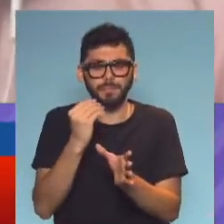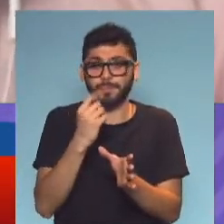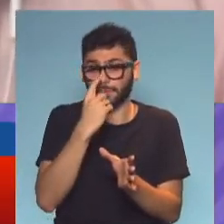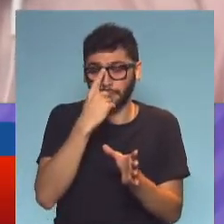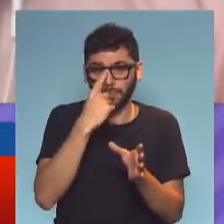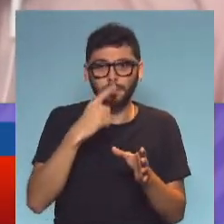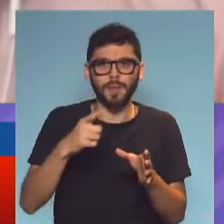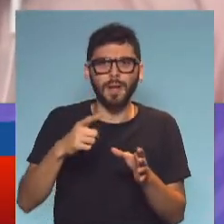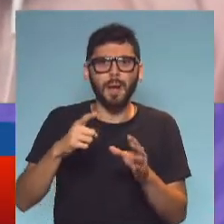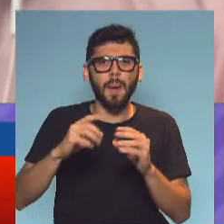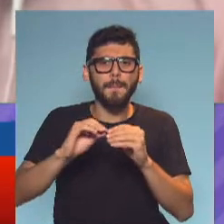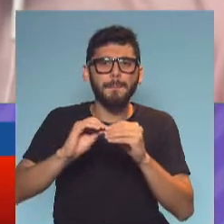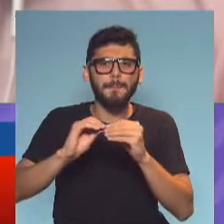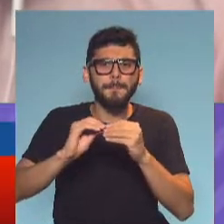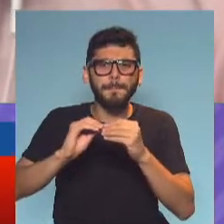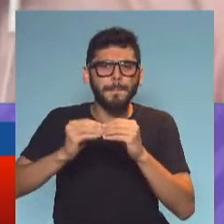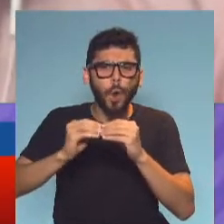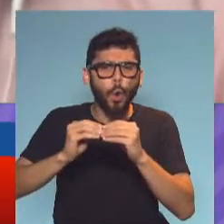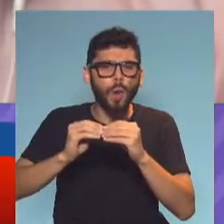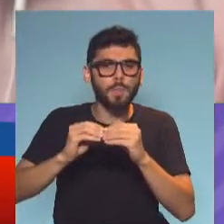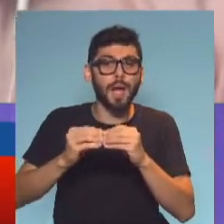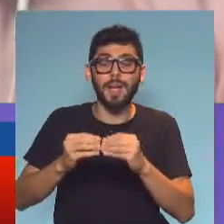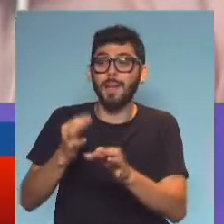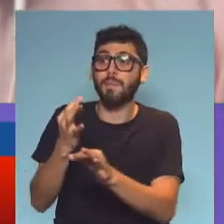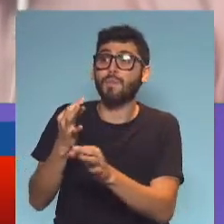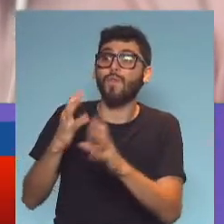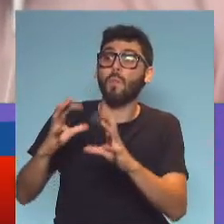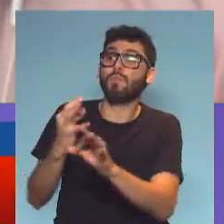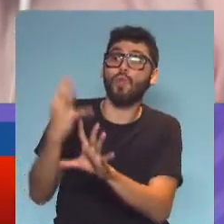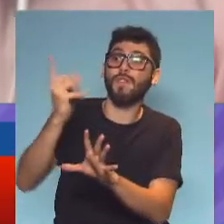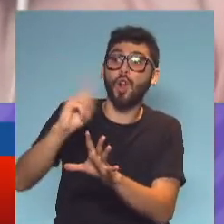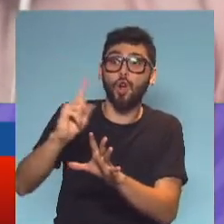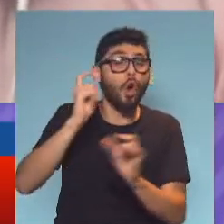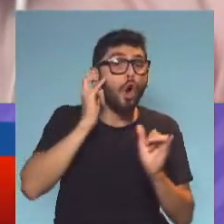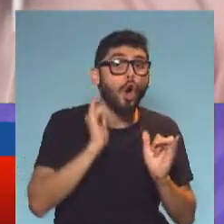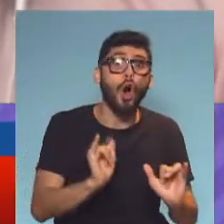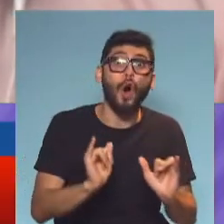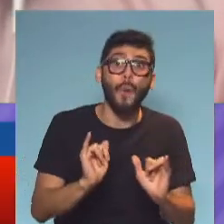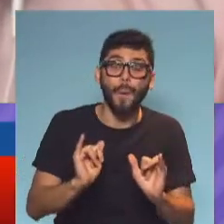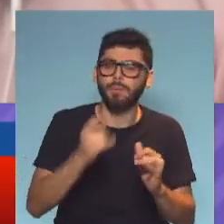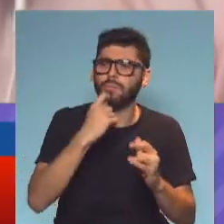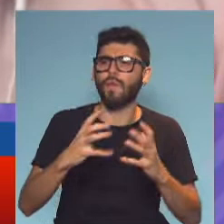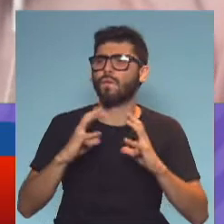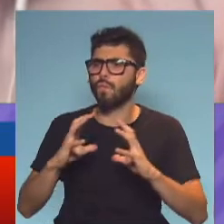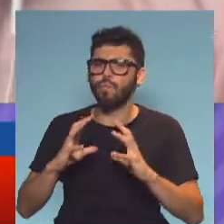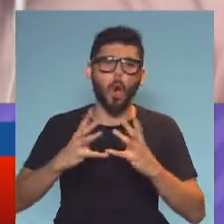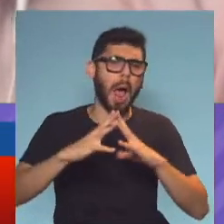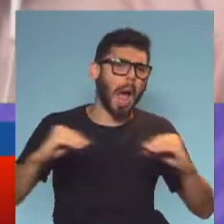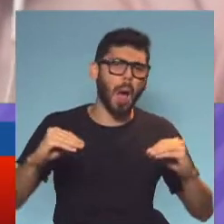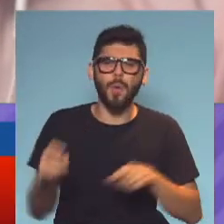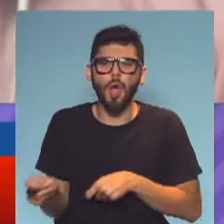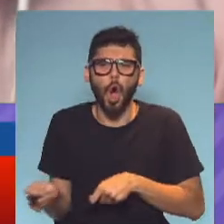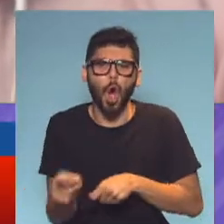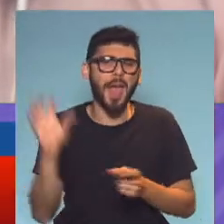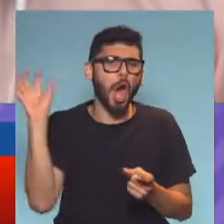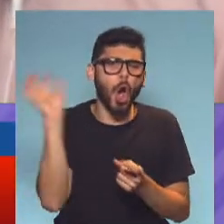más grande son los que van a los clubes, los de deportes amateur, los deportes juveniles, tanto fútbol, rugby, handball, hockey,